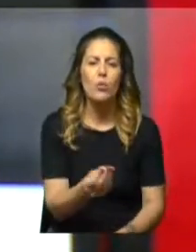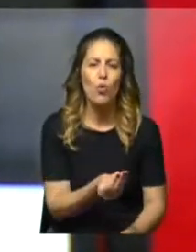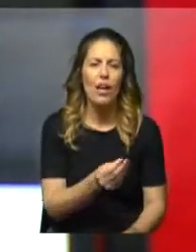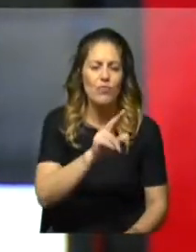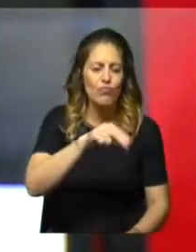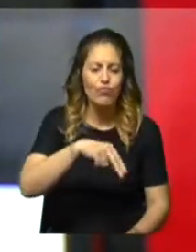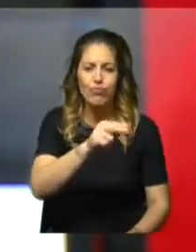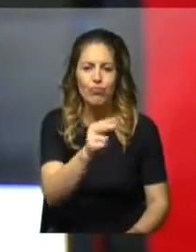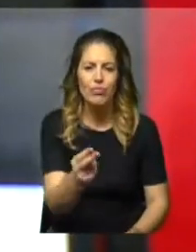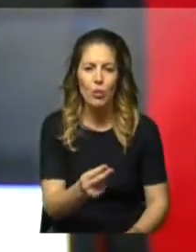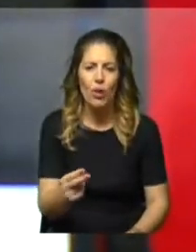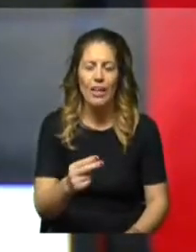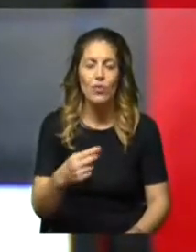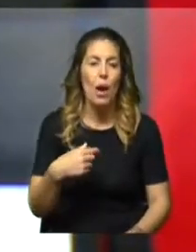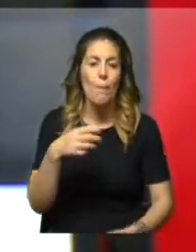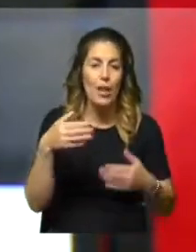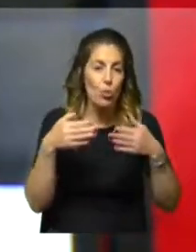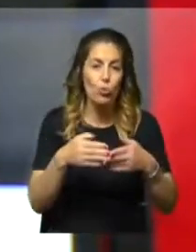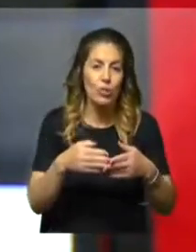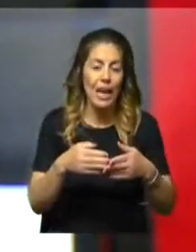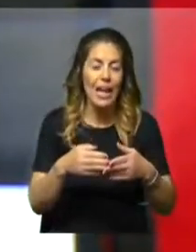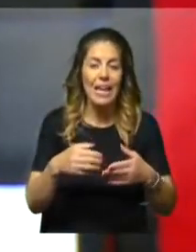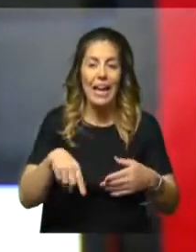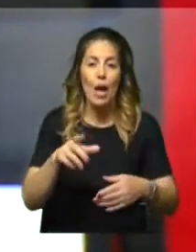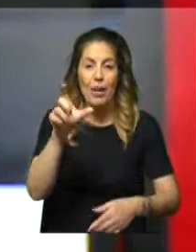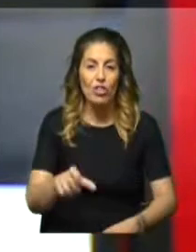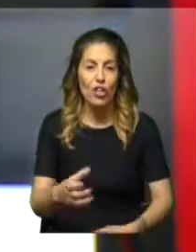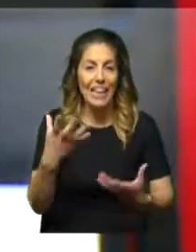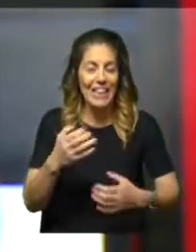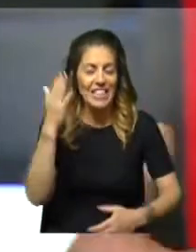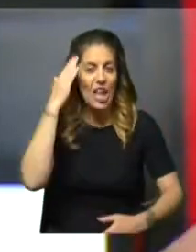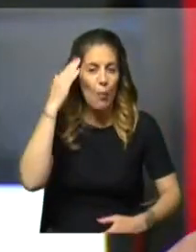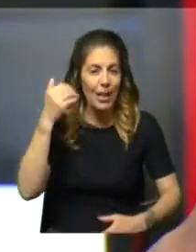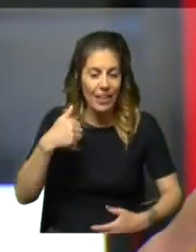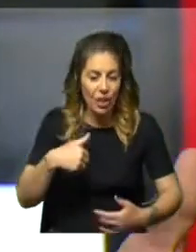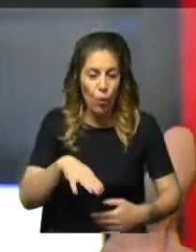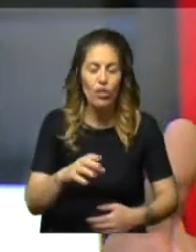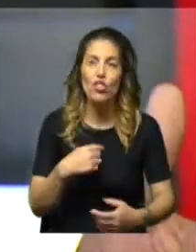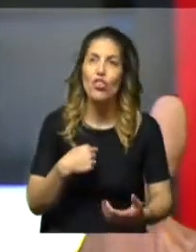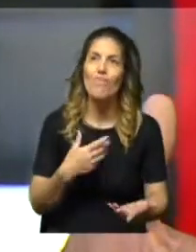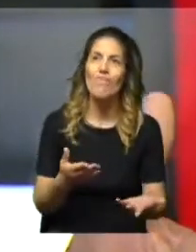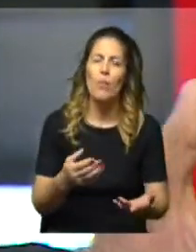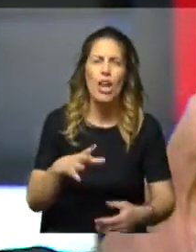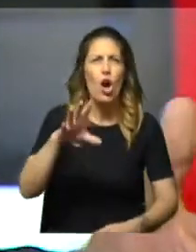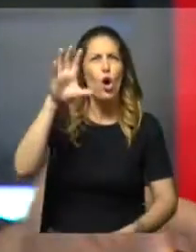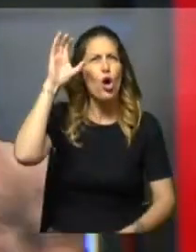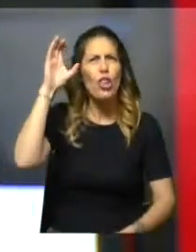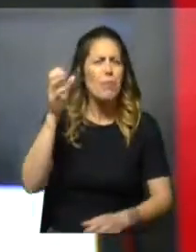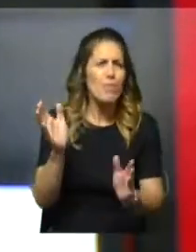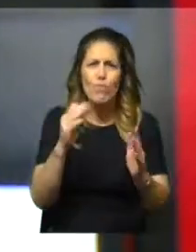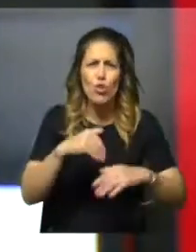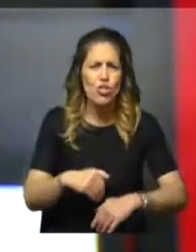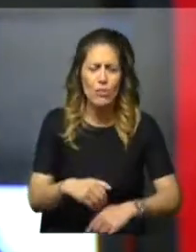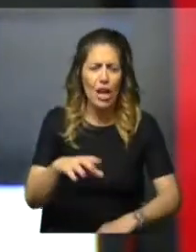pregunta bastante común que la gente le importa saber si desde cuándo dibujaste hace un esfuerzo yo por acordarme era imposible